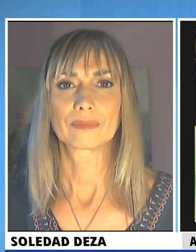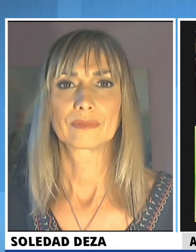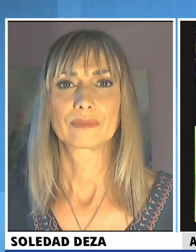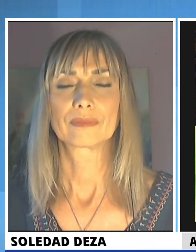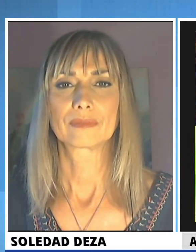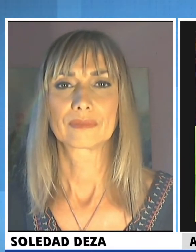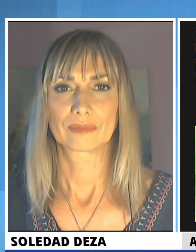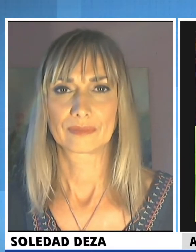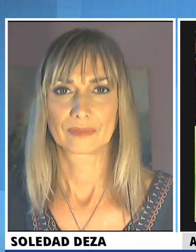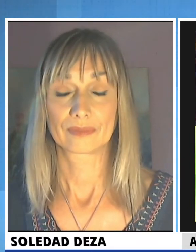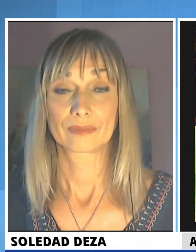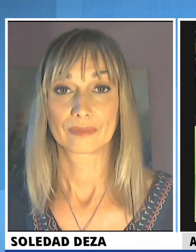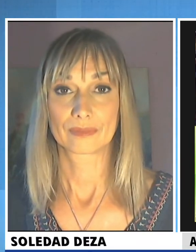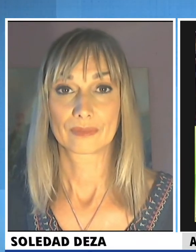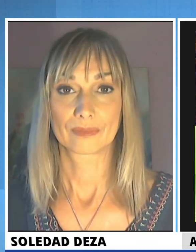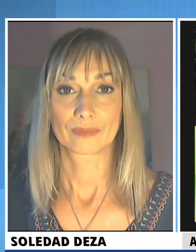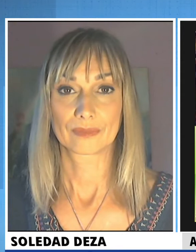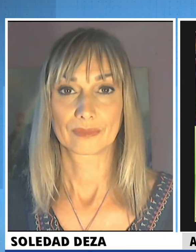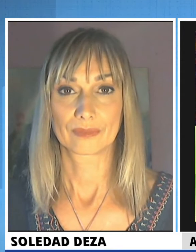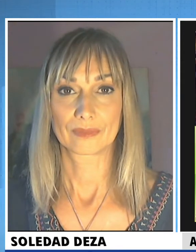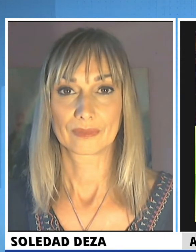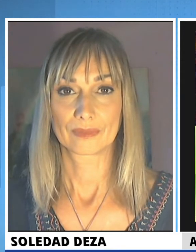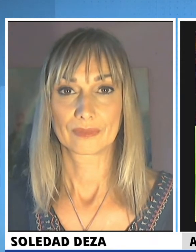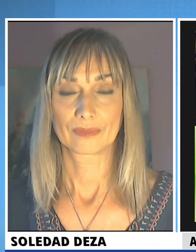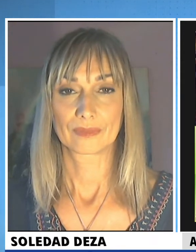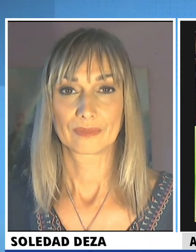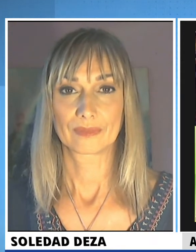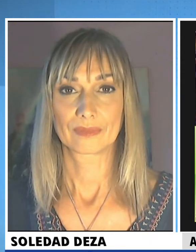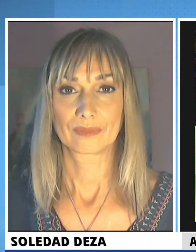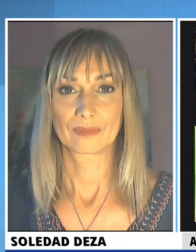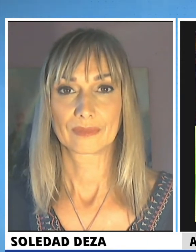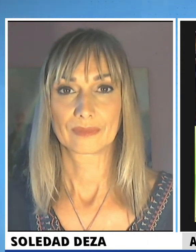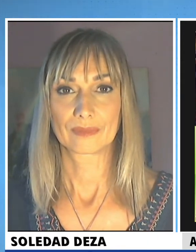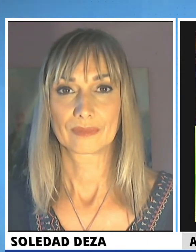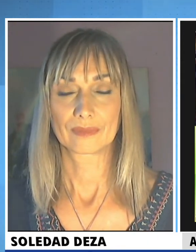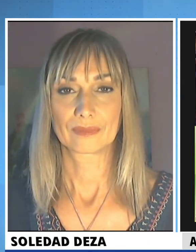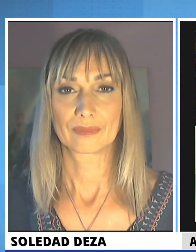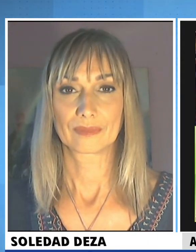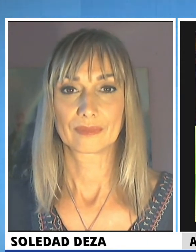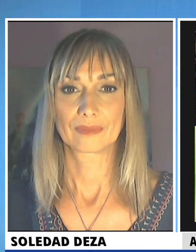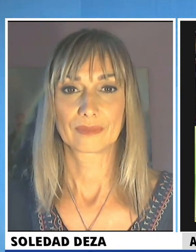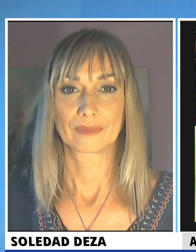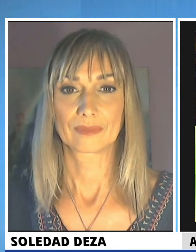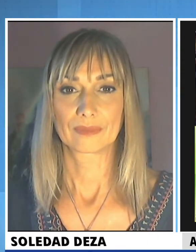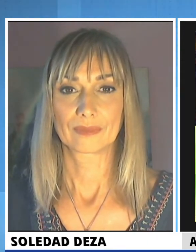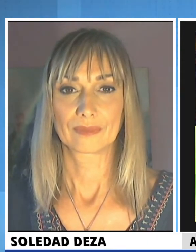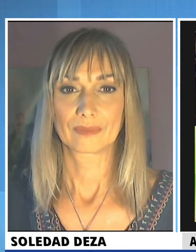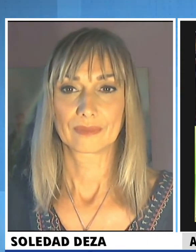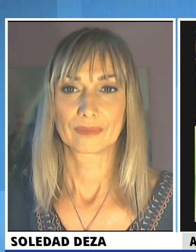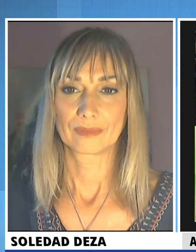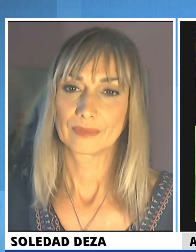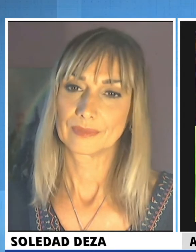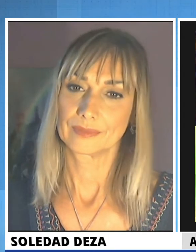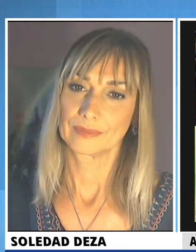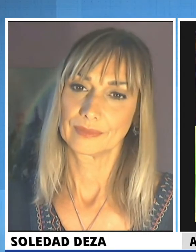que que es la discusión que se da con trabajo sexual y trata, me parece que es la discusión que se da respecto de las